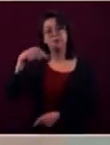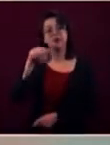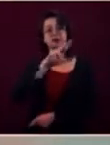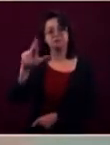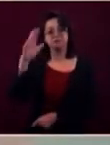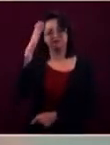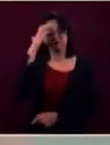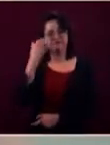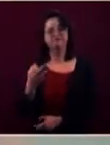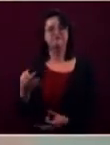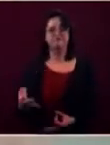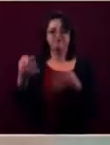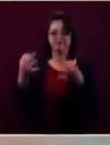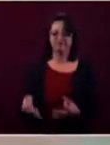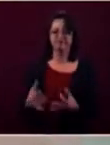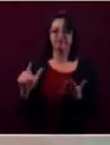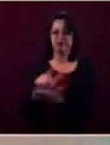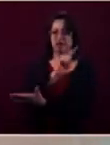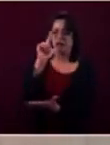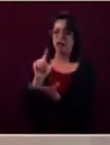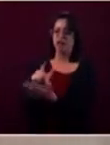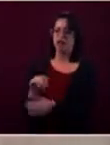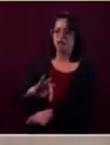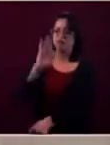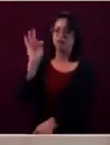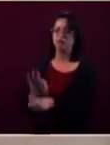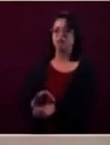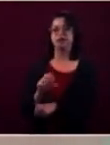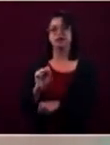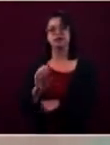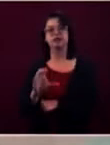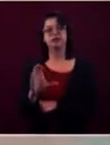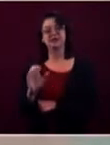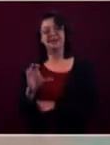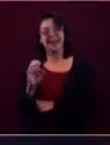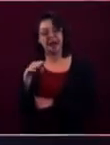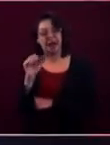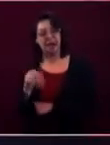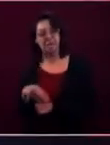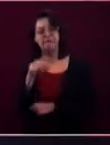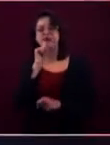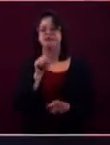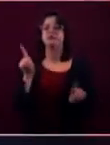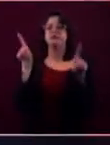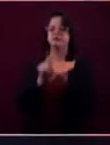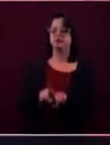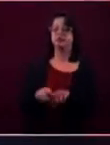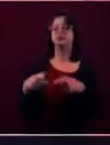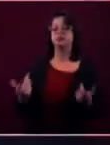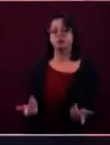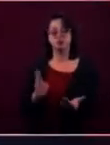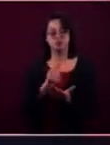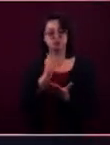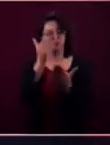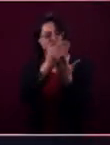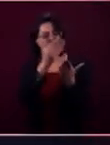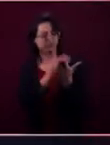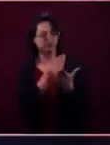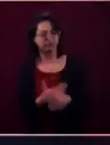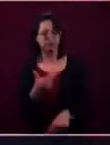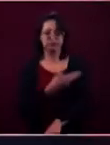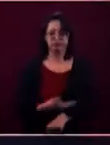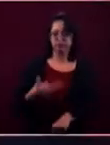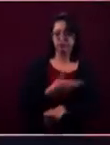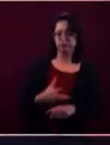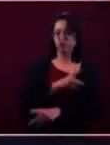reconocimiento jurídico al SECAM y desde luego definirá los mecanismos para que esta noble institución musical pueda tener